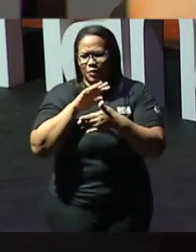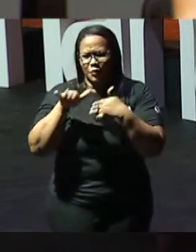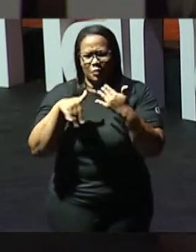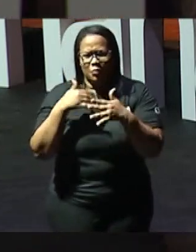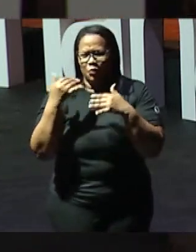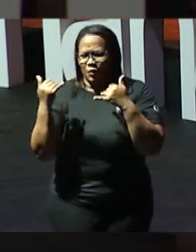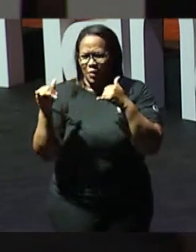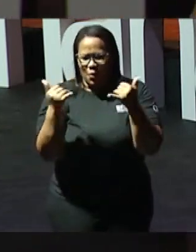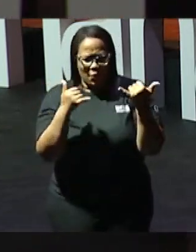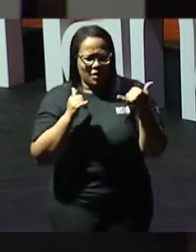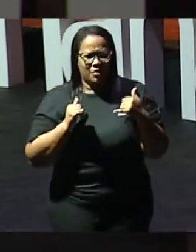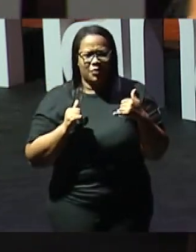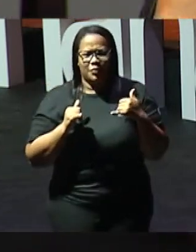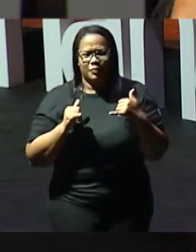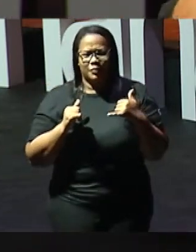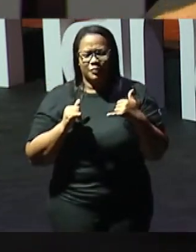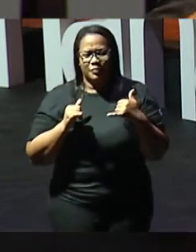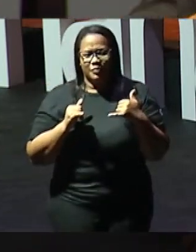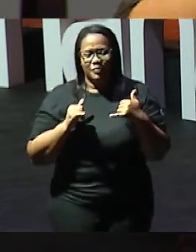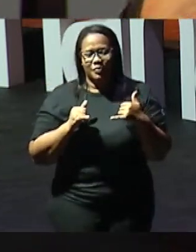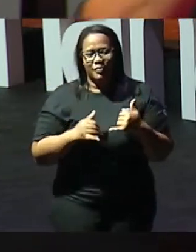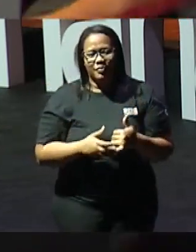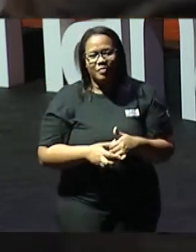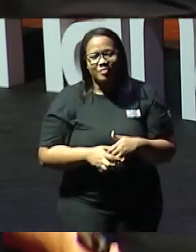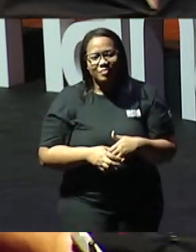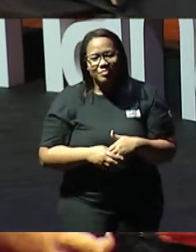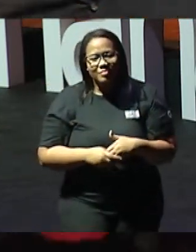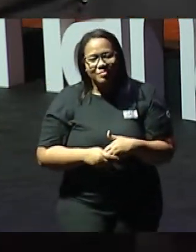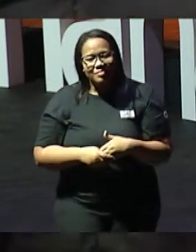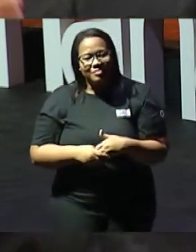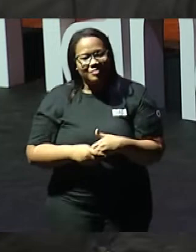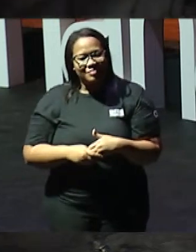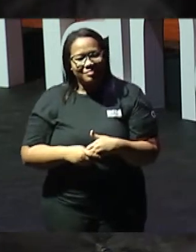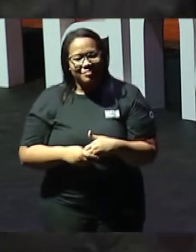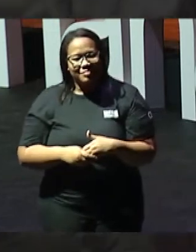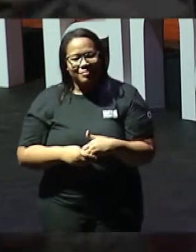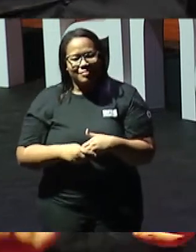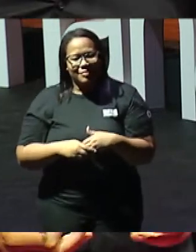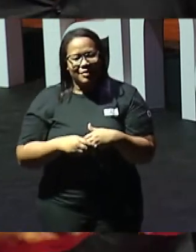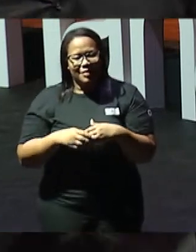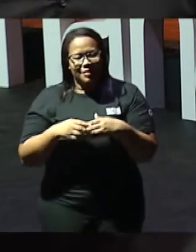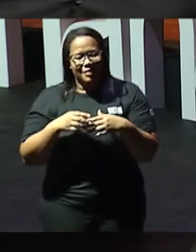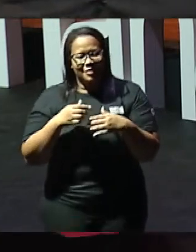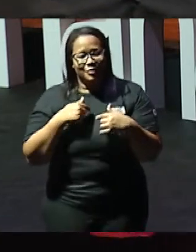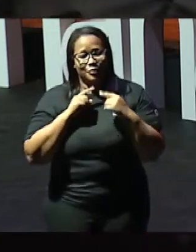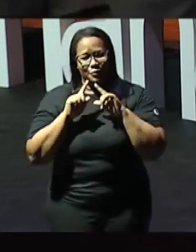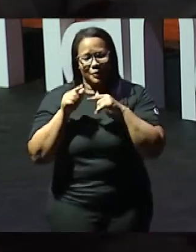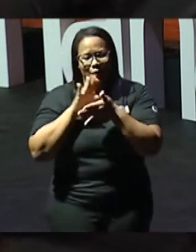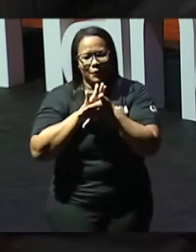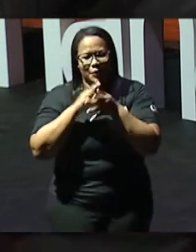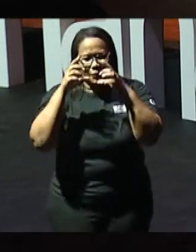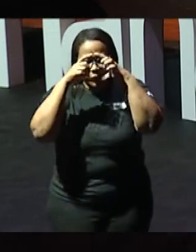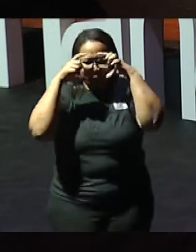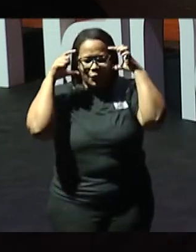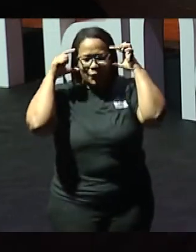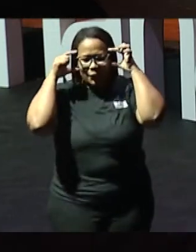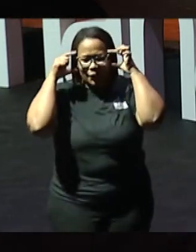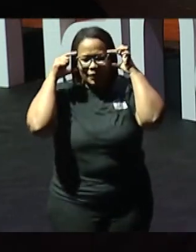es que yo fui con unos goles del schalke parecía un astronauta porque ya había que proteger el único ojo que yo tenía